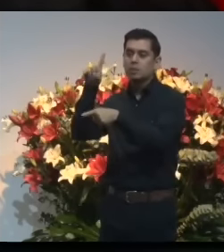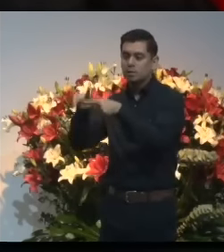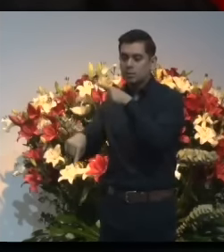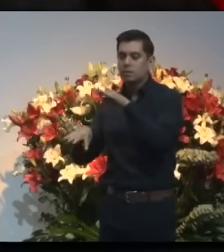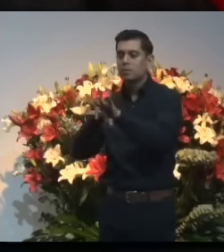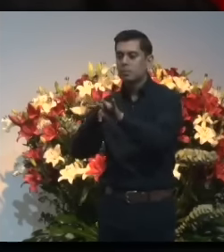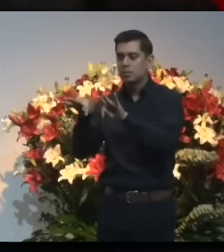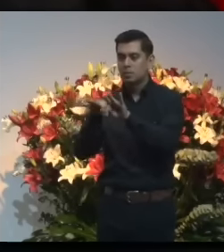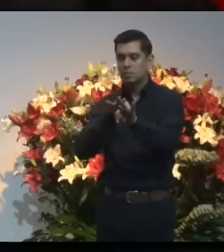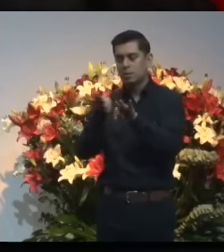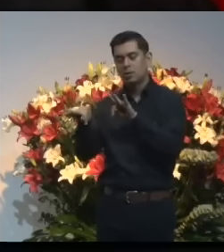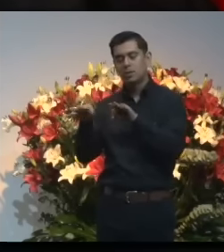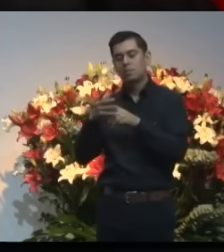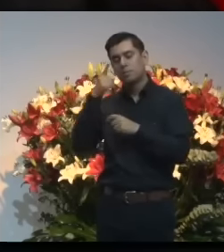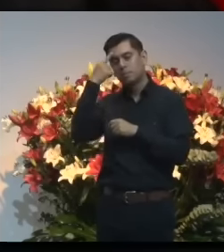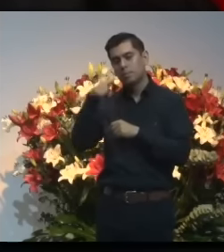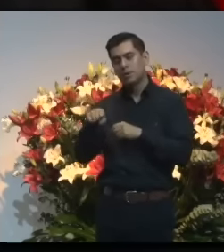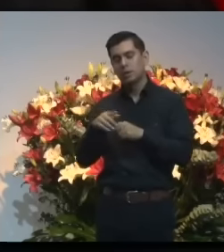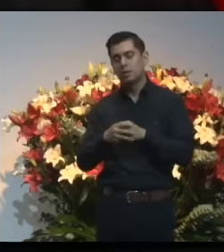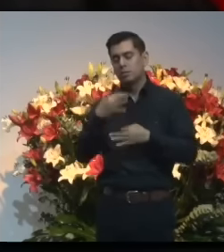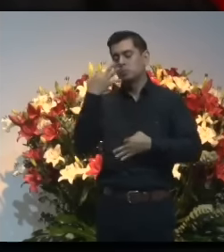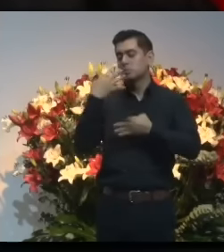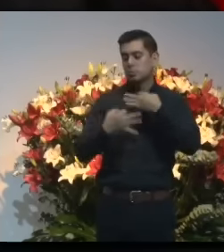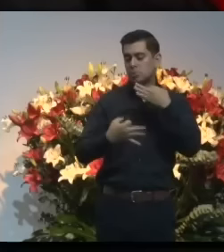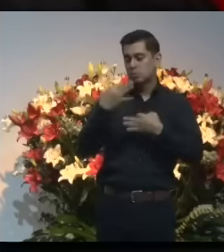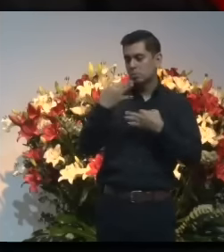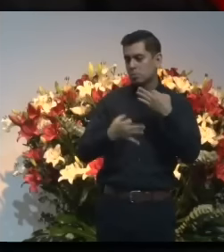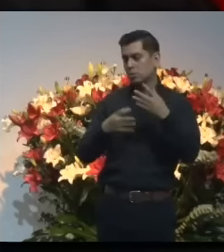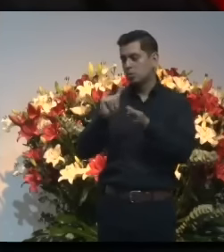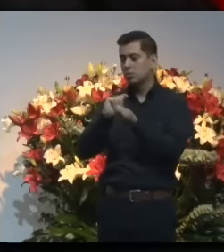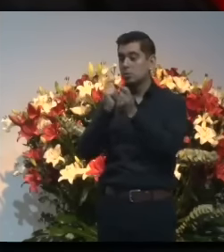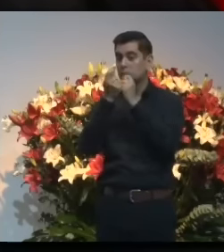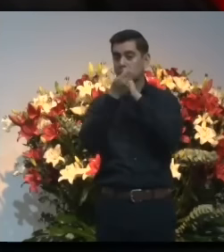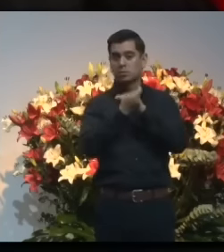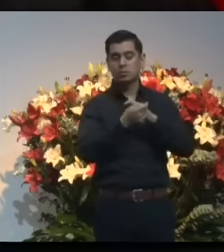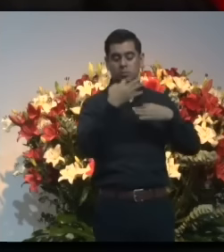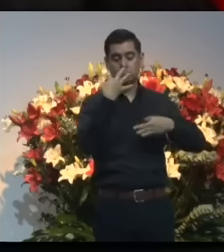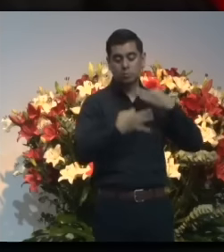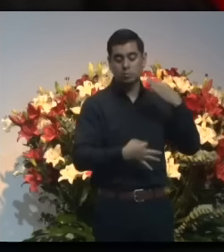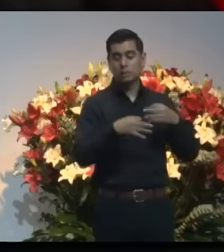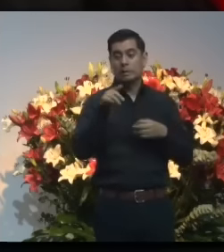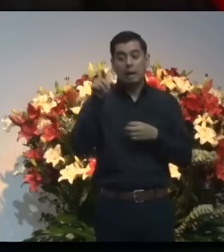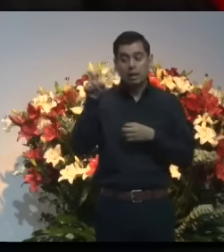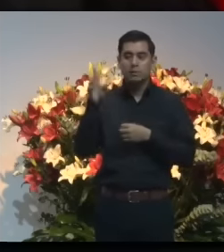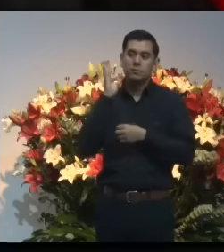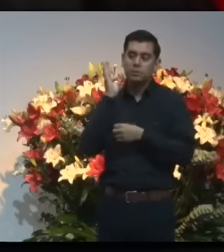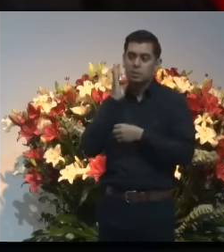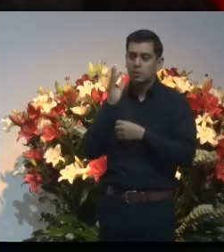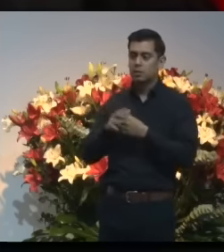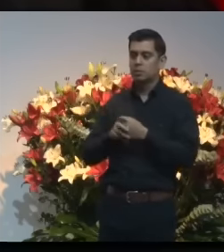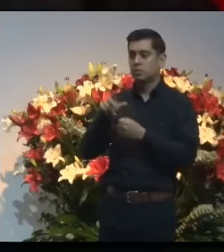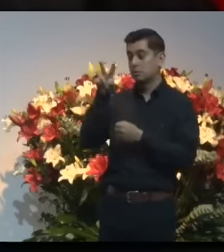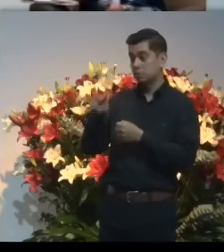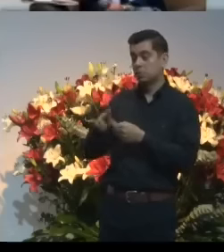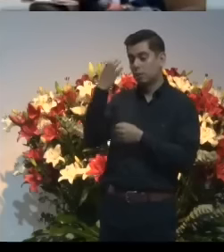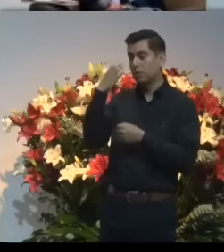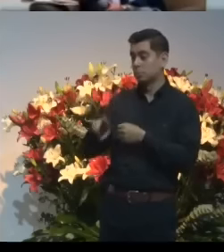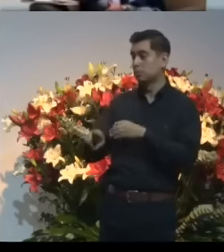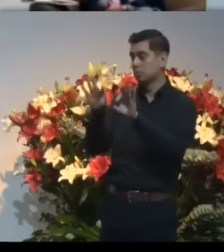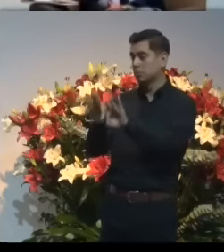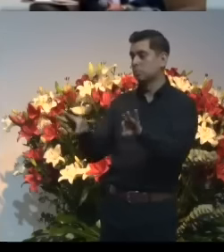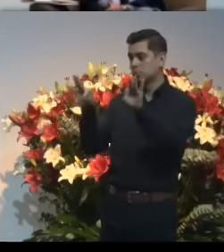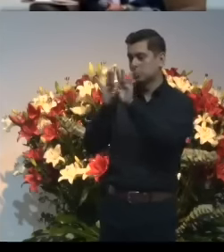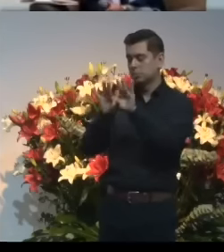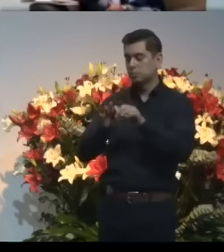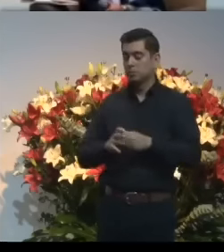ir pasando una justicia donde realmente se criminalice lo importante. Gracias.